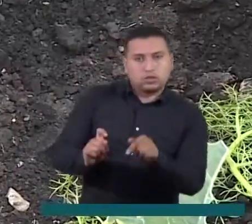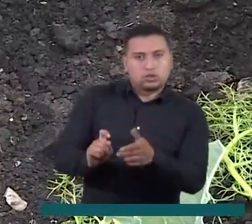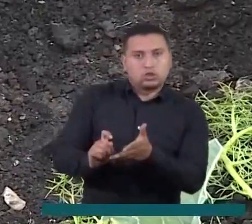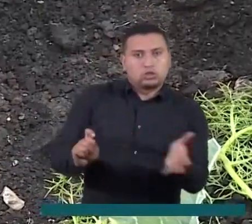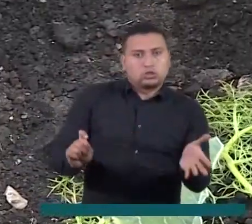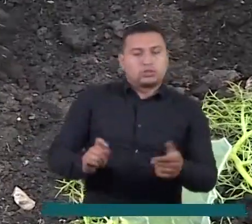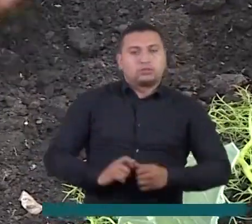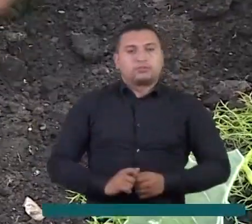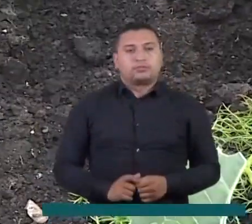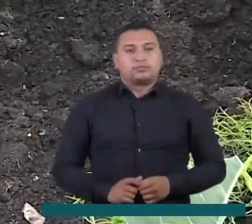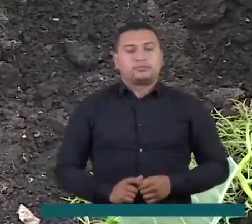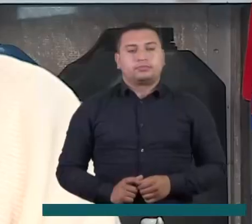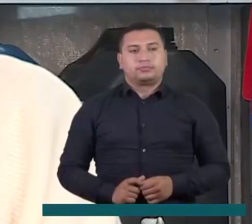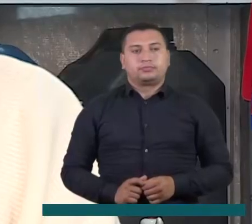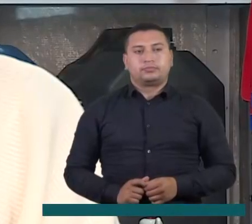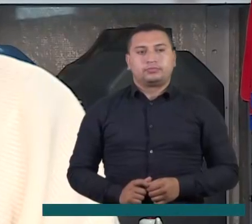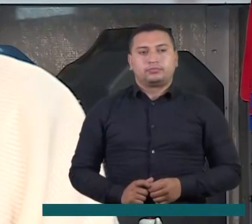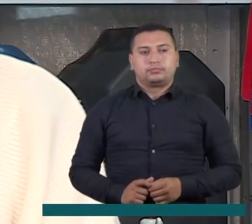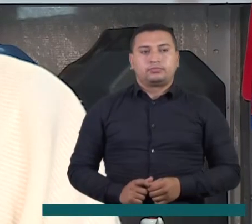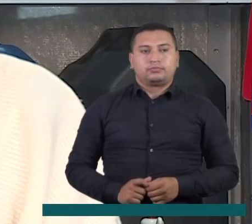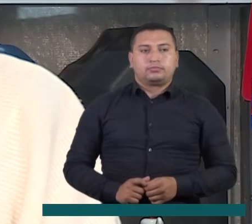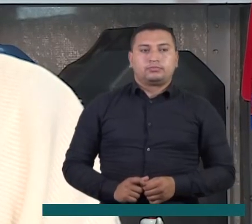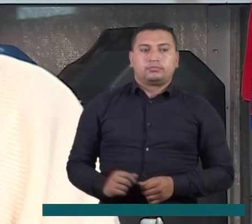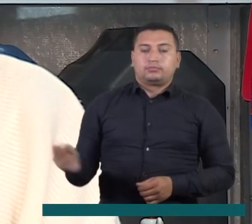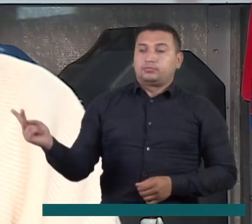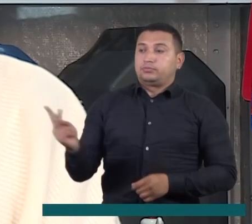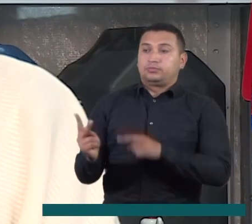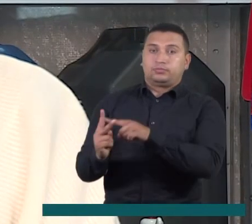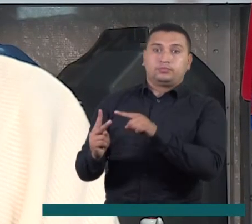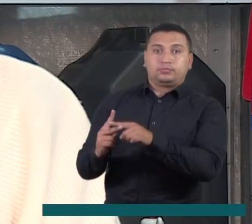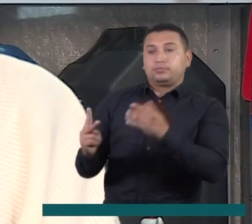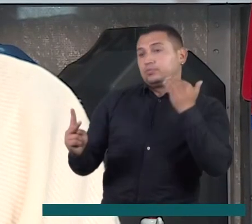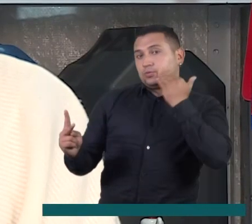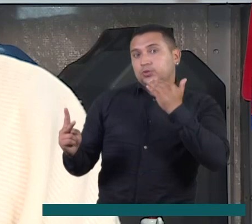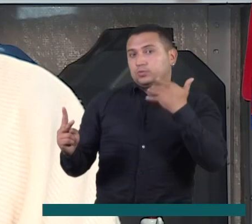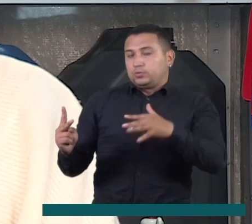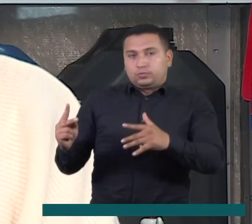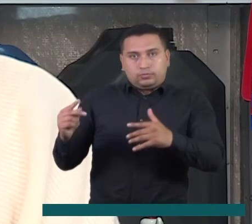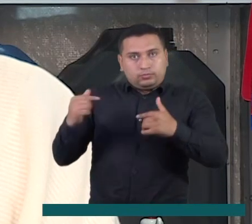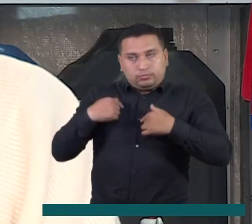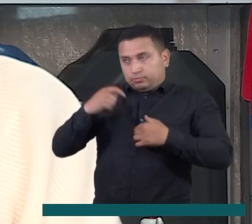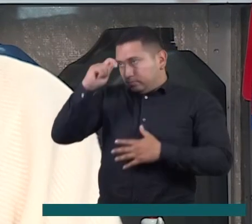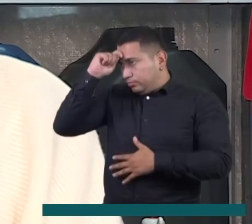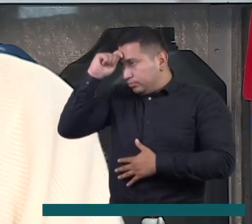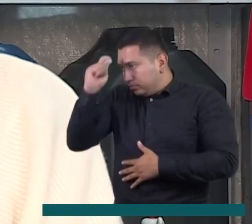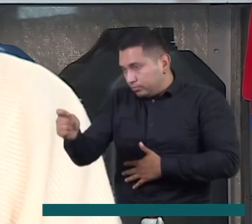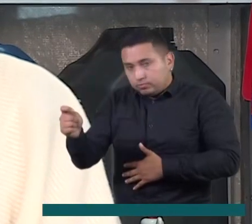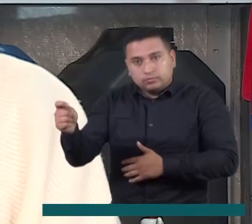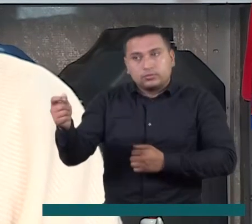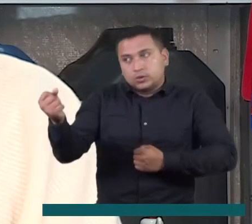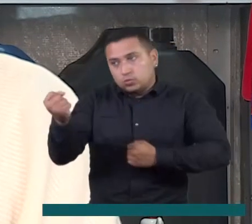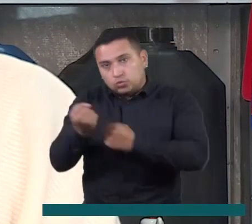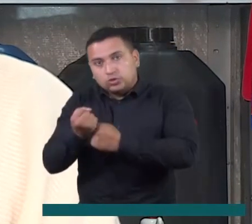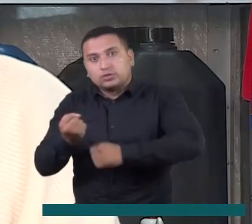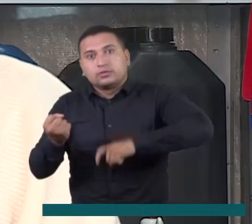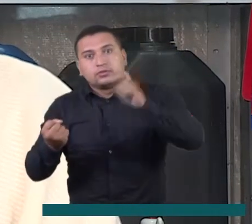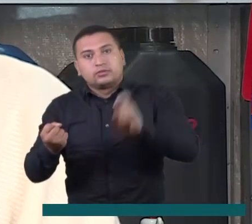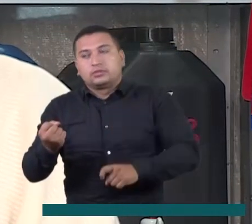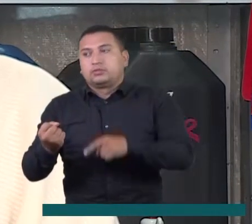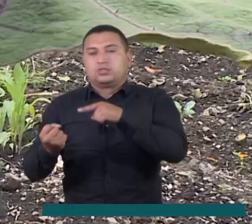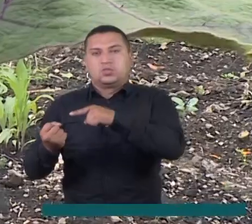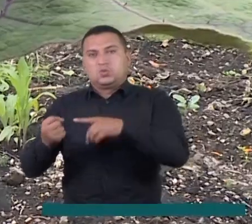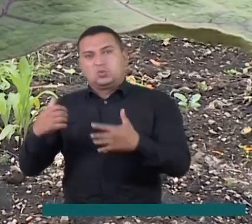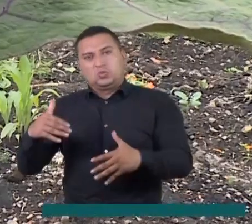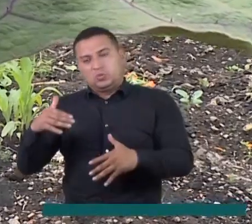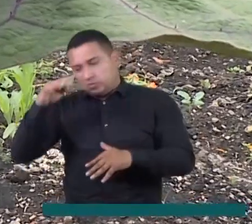Ellas son unas mujeres de admirar y de apoyar realmente y de tener ese talante de sacar sus hijos